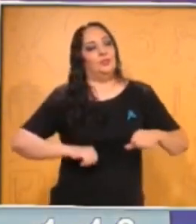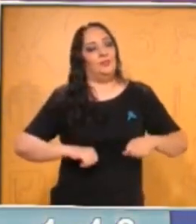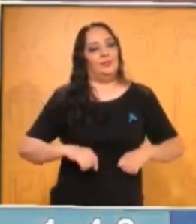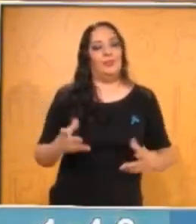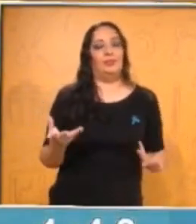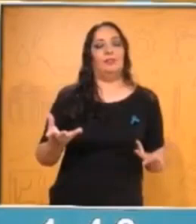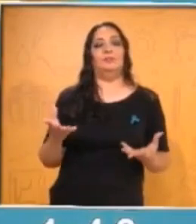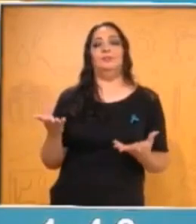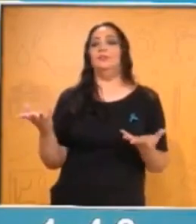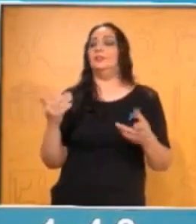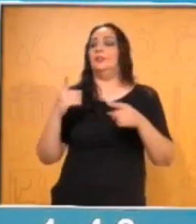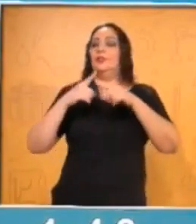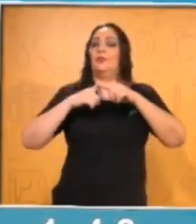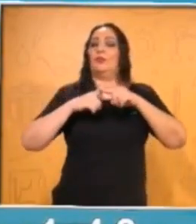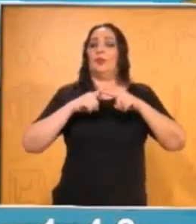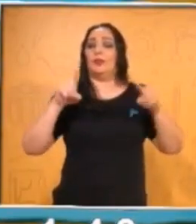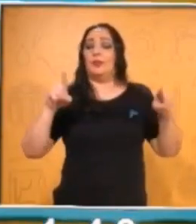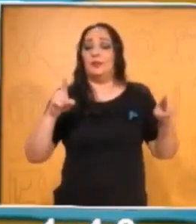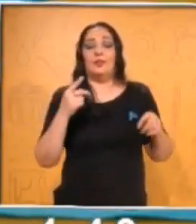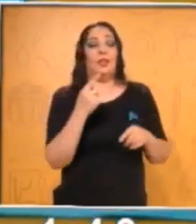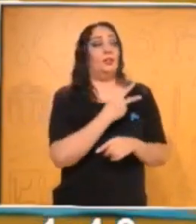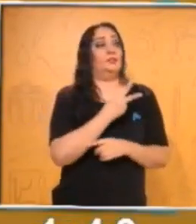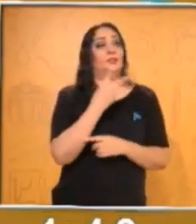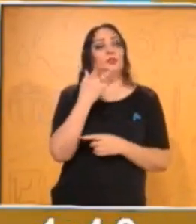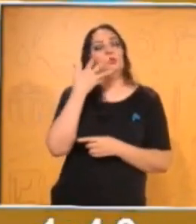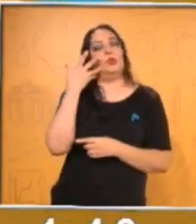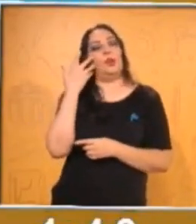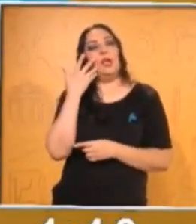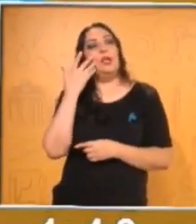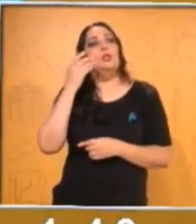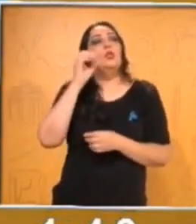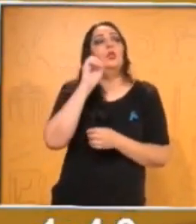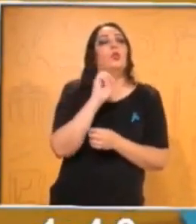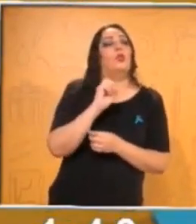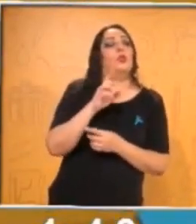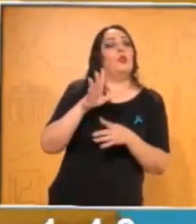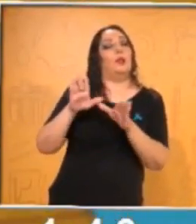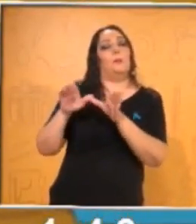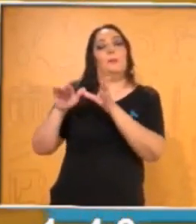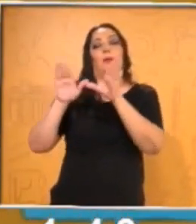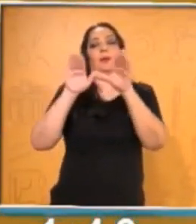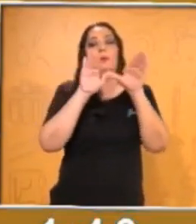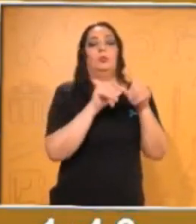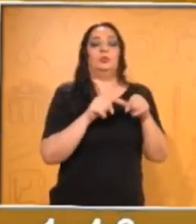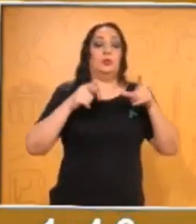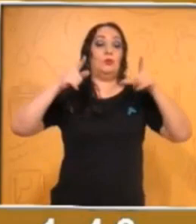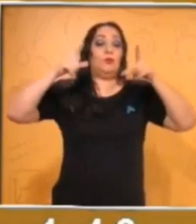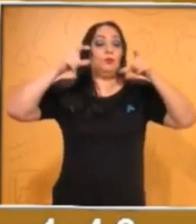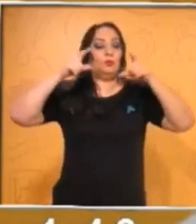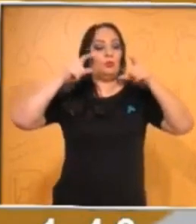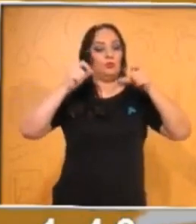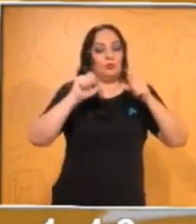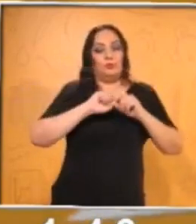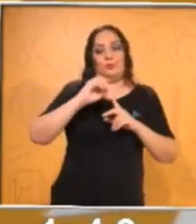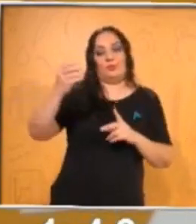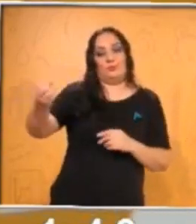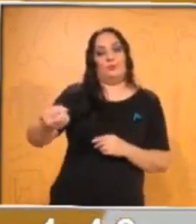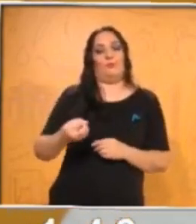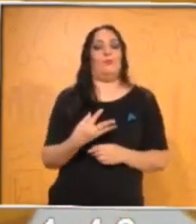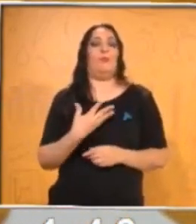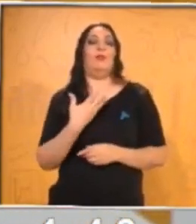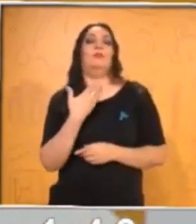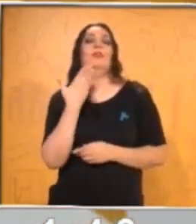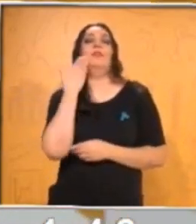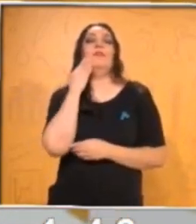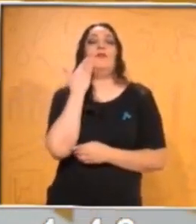construyen una figura diferente a estas dos, la del gatito o la de la mariposa, tómenle foto y mándelas a la página